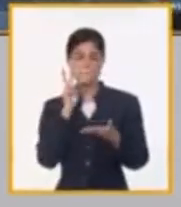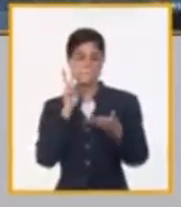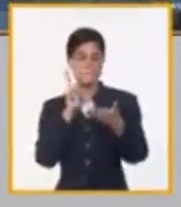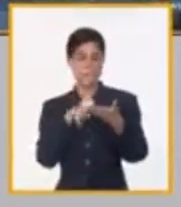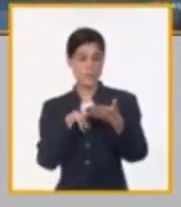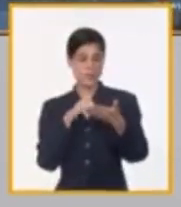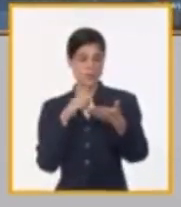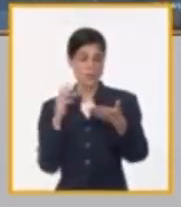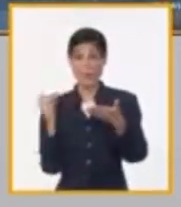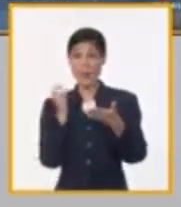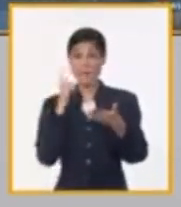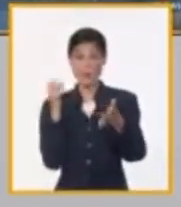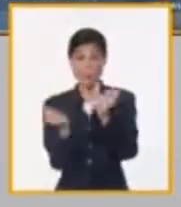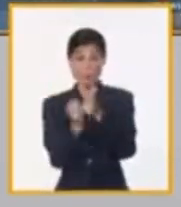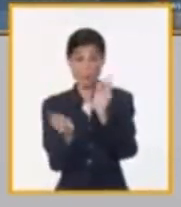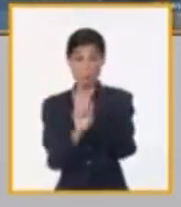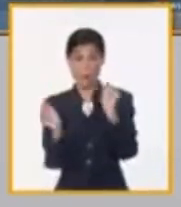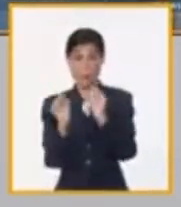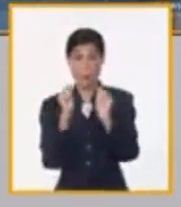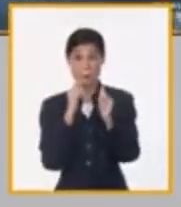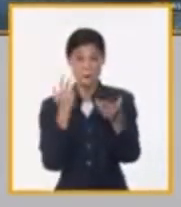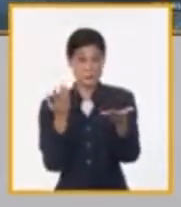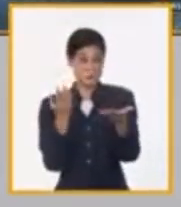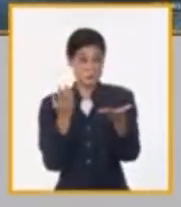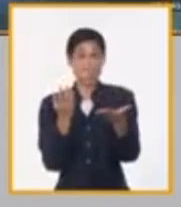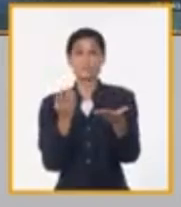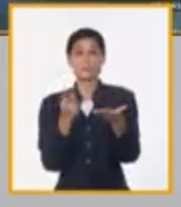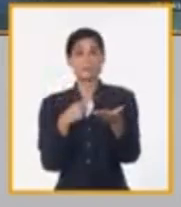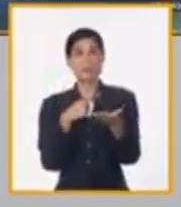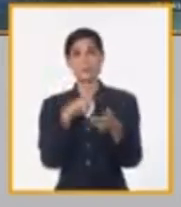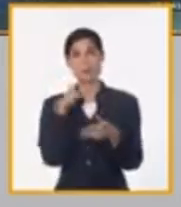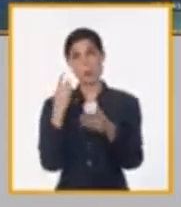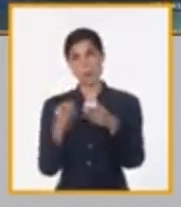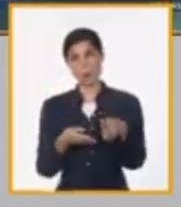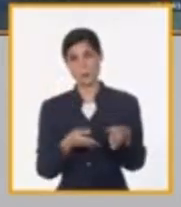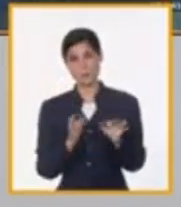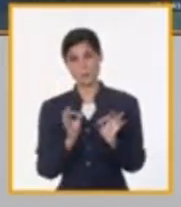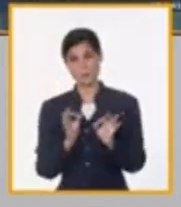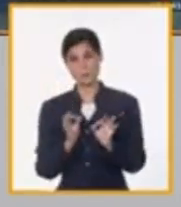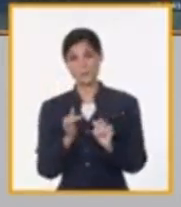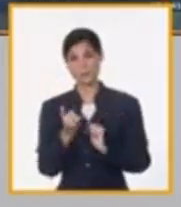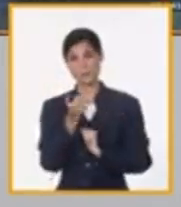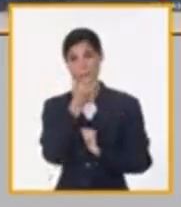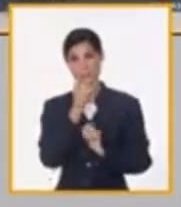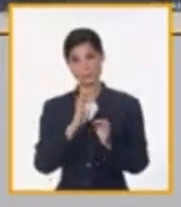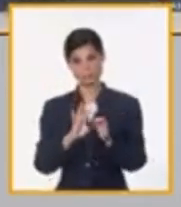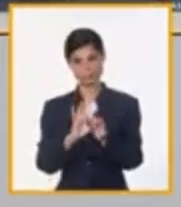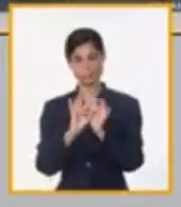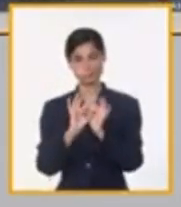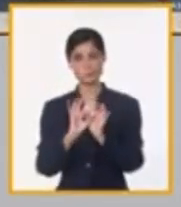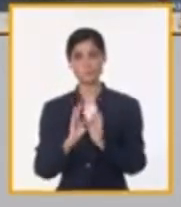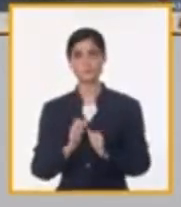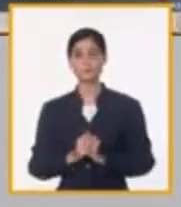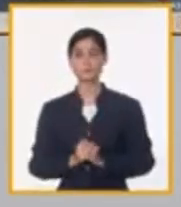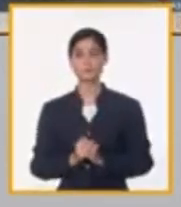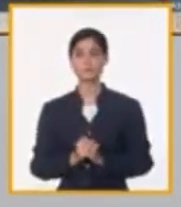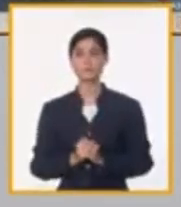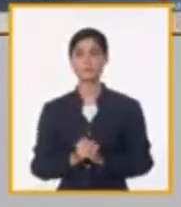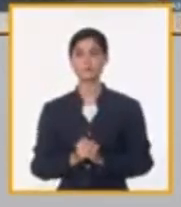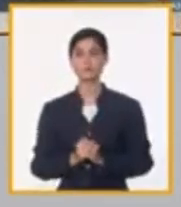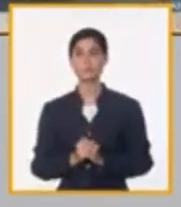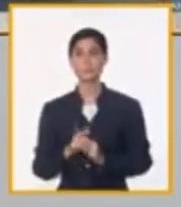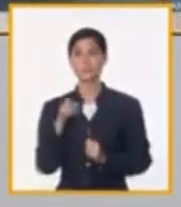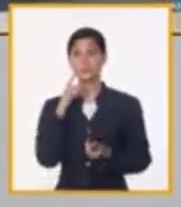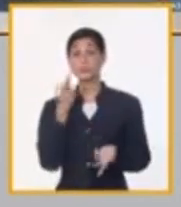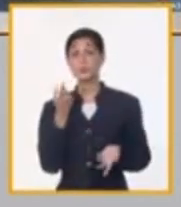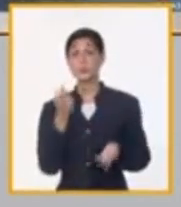es explotó Y si te explotó cerca de la cara te puede matar cuando yo y creo que bueno